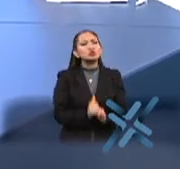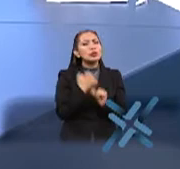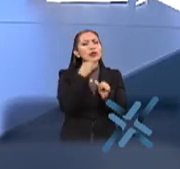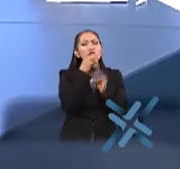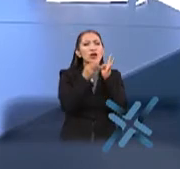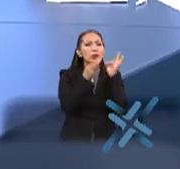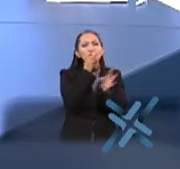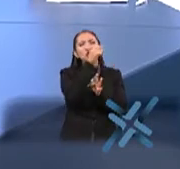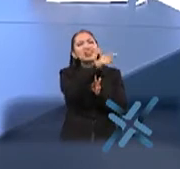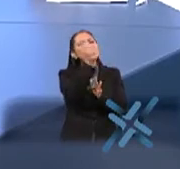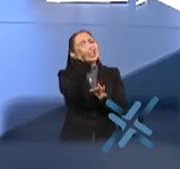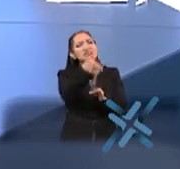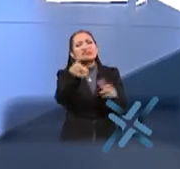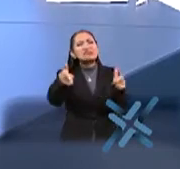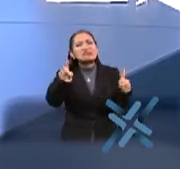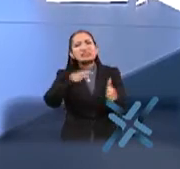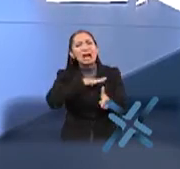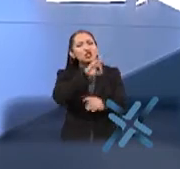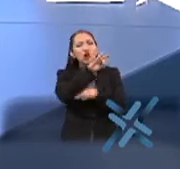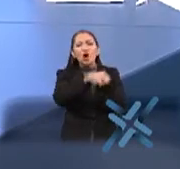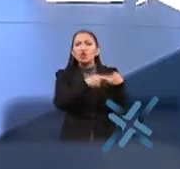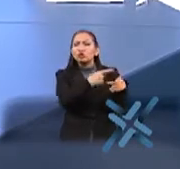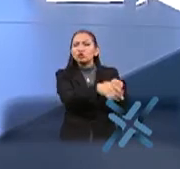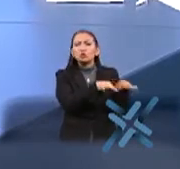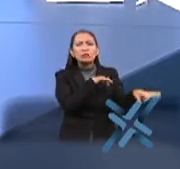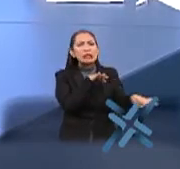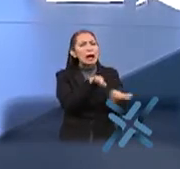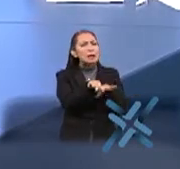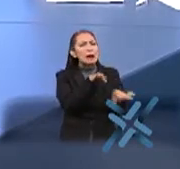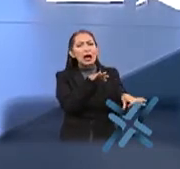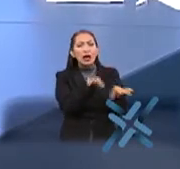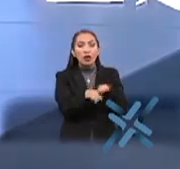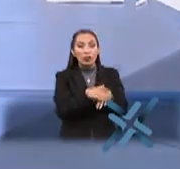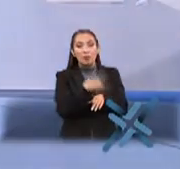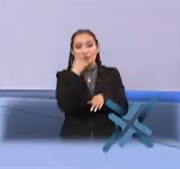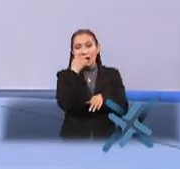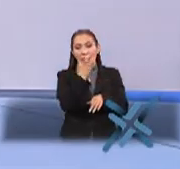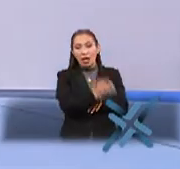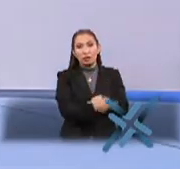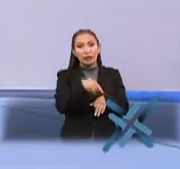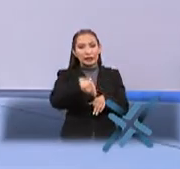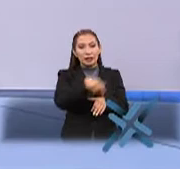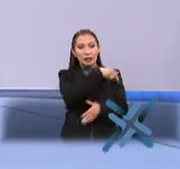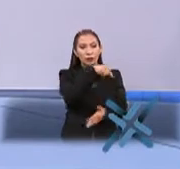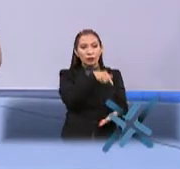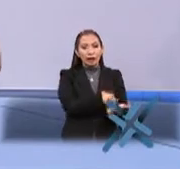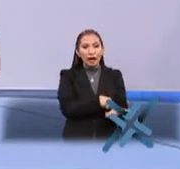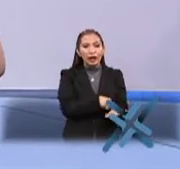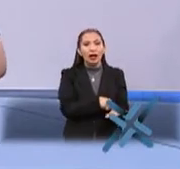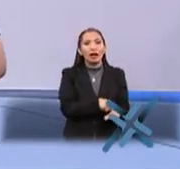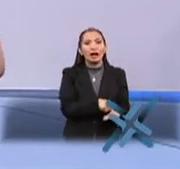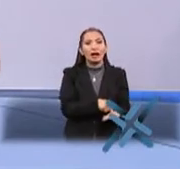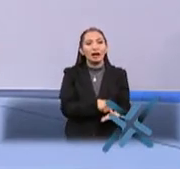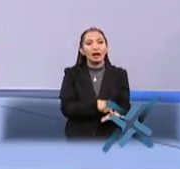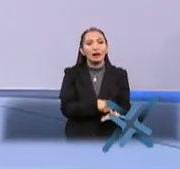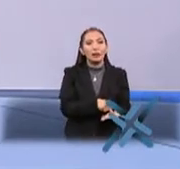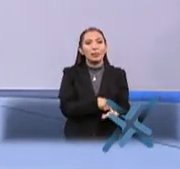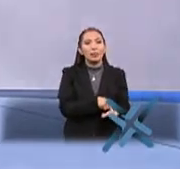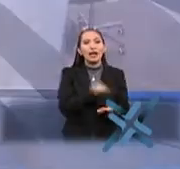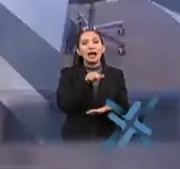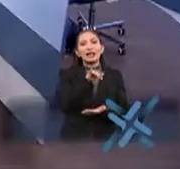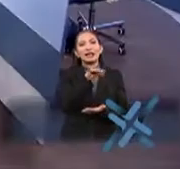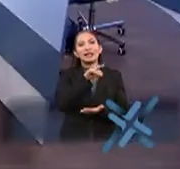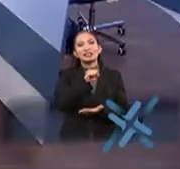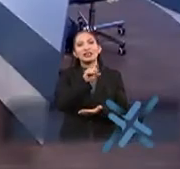colaboradores, hallazgos, todo lo que hace esta importantísima agencia. Y para ello tenemos en el estudio a